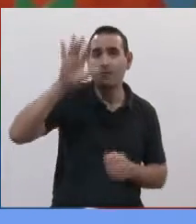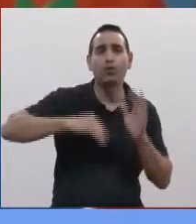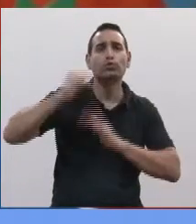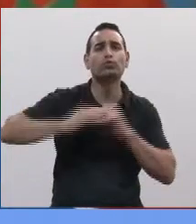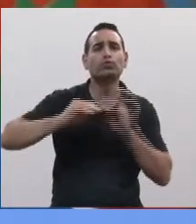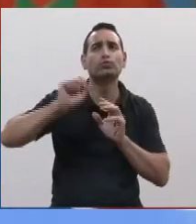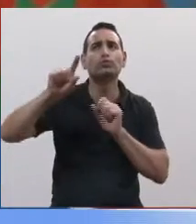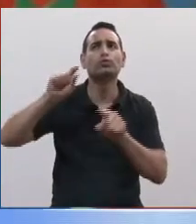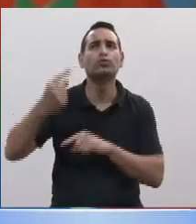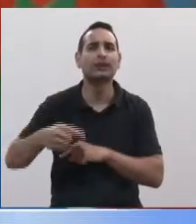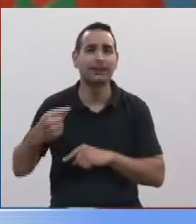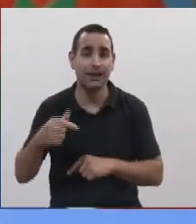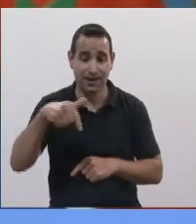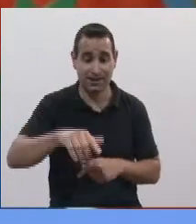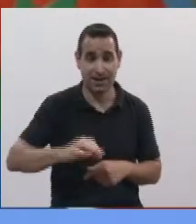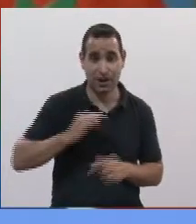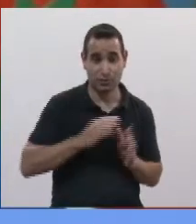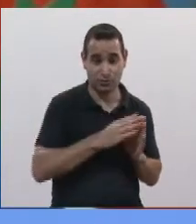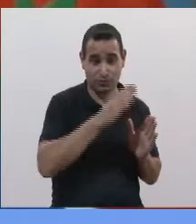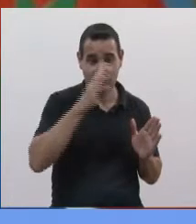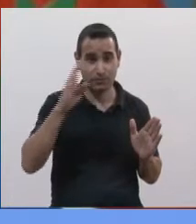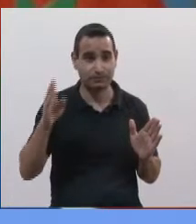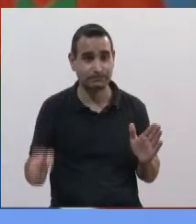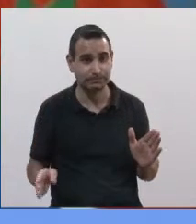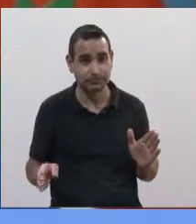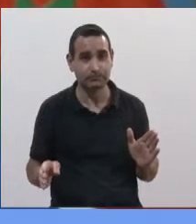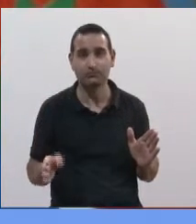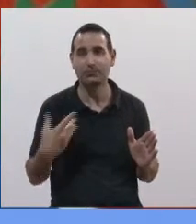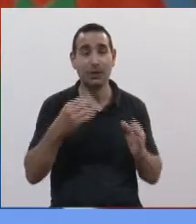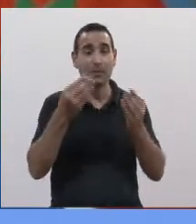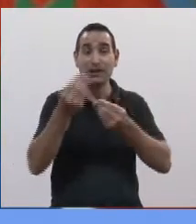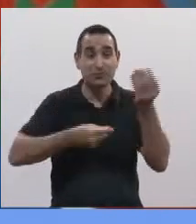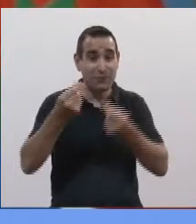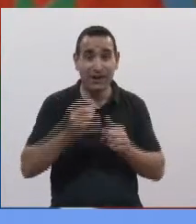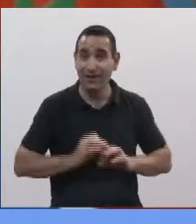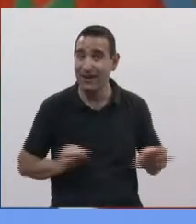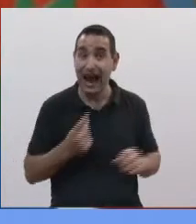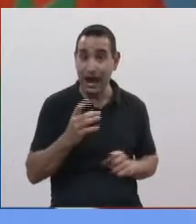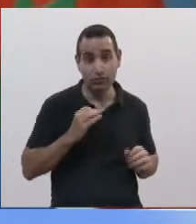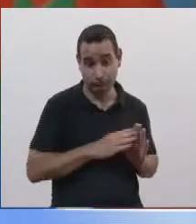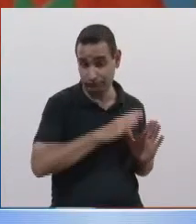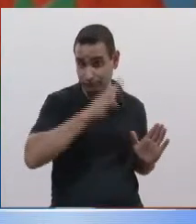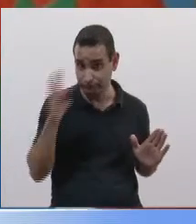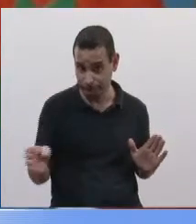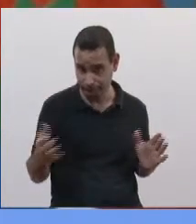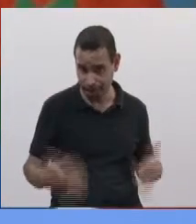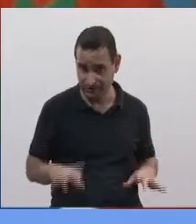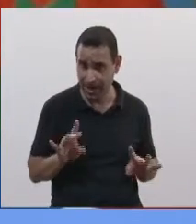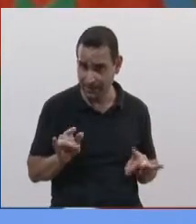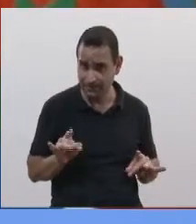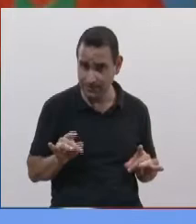provincias. En este año que nos manejamos sin presupuesto, un año difícil, un